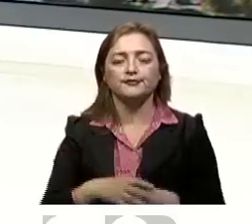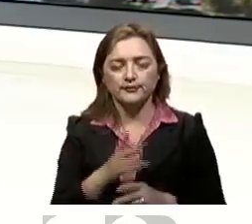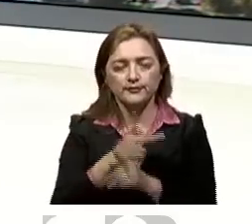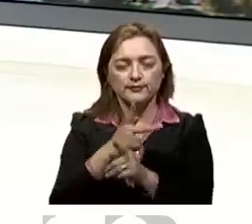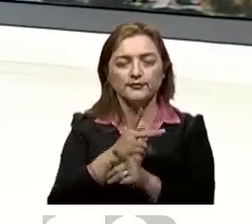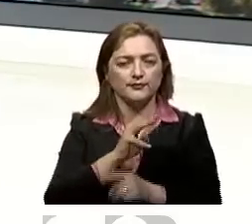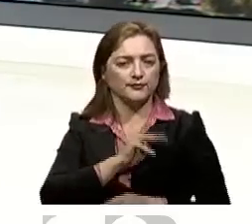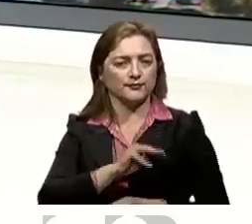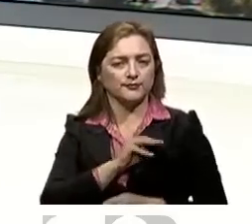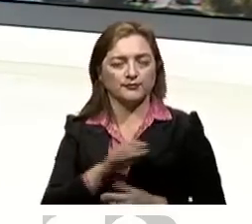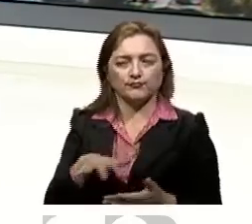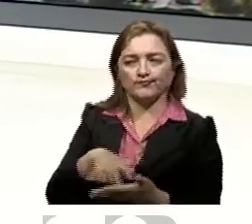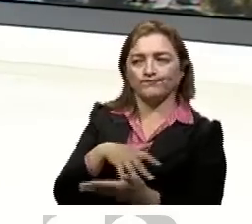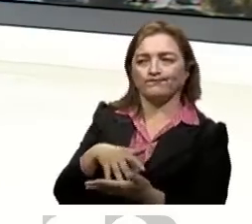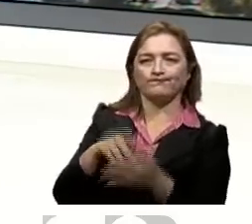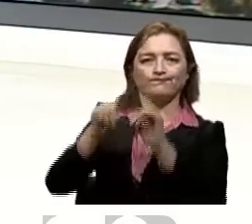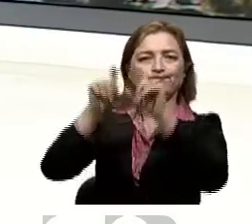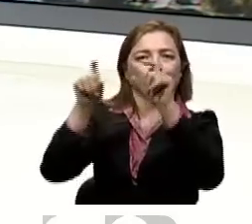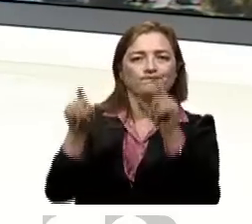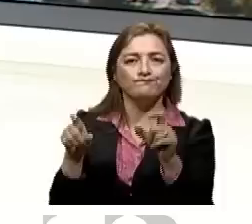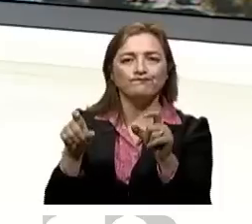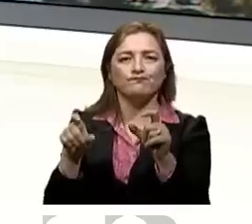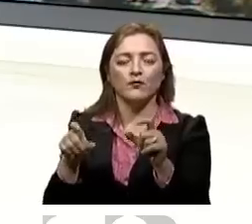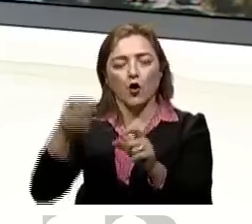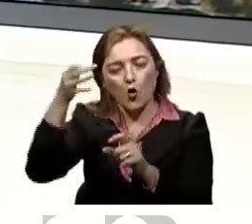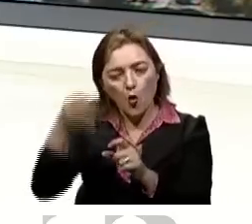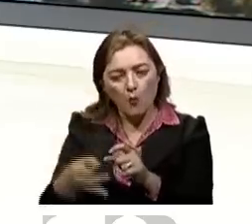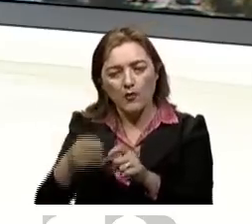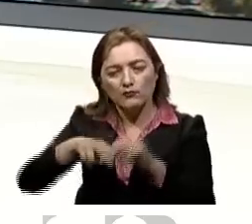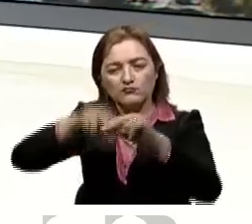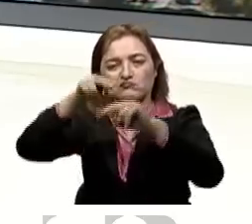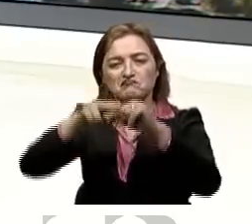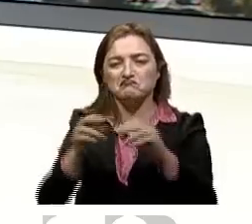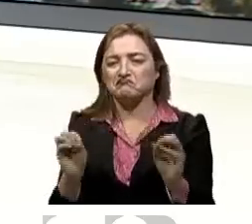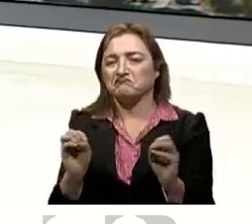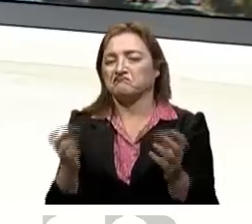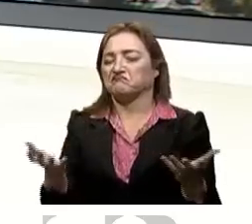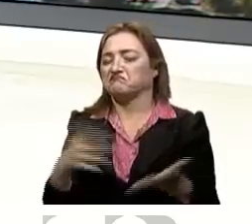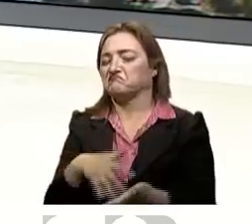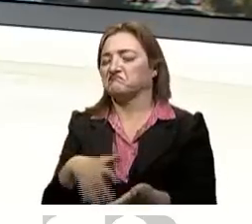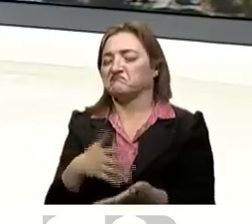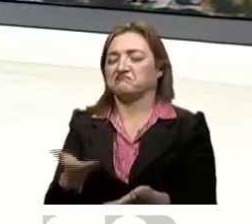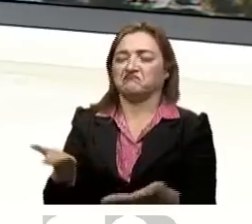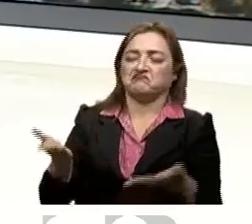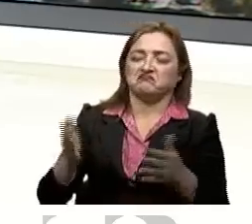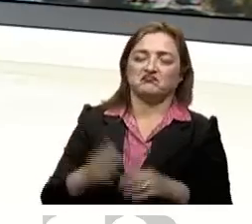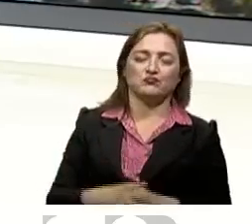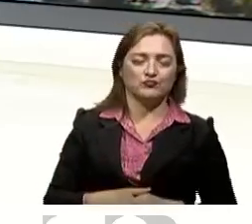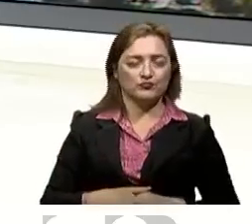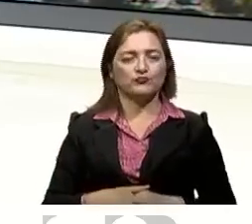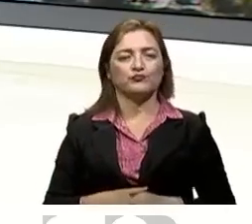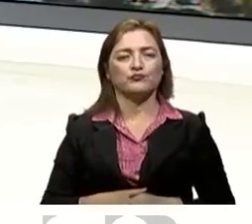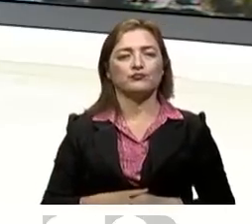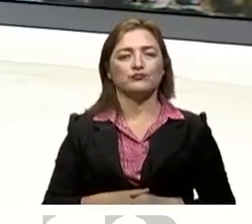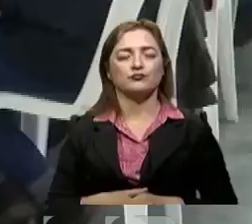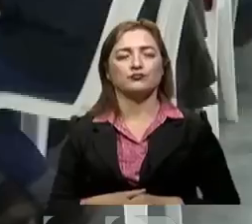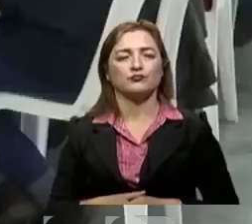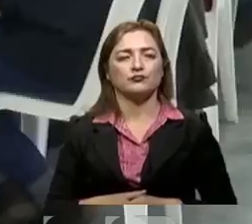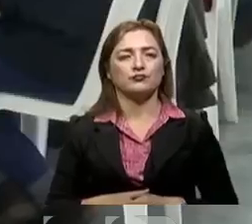metropolitanos cuestionaron que existan empresas que no lograron convertir en obras el dinero con el que contaban. Stephanie Paz con los